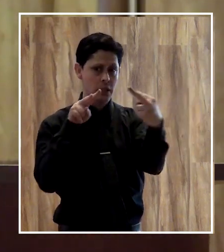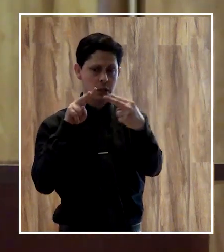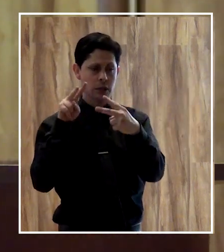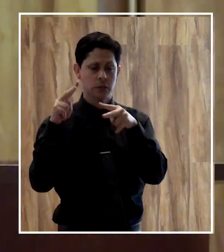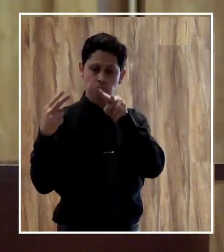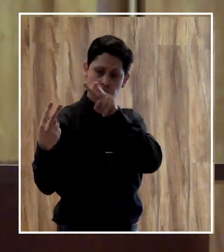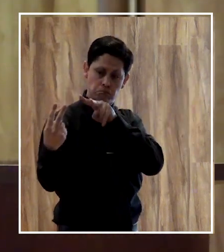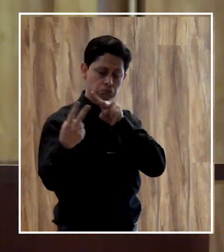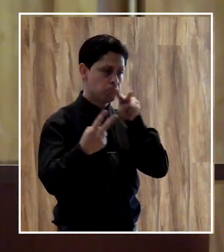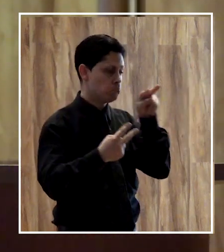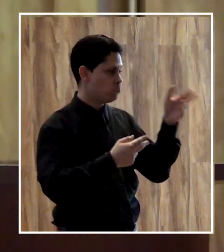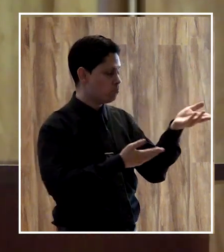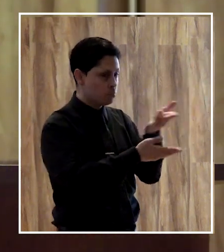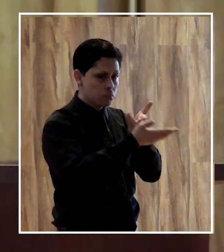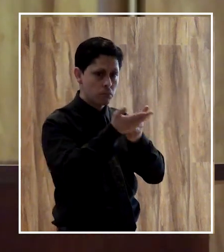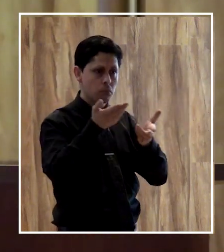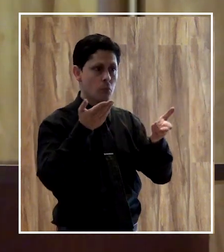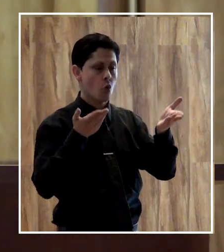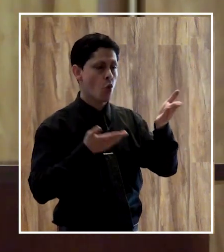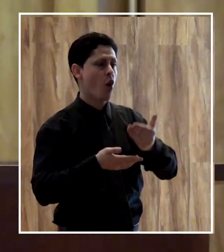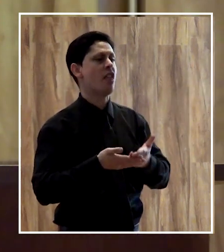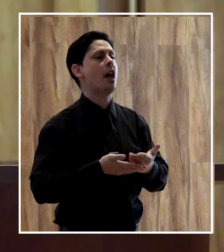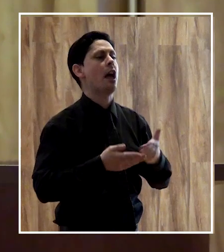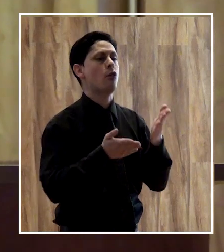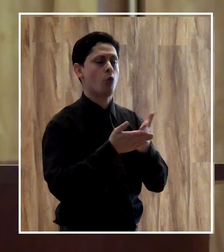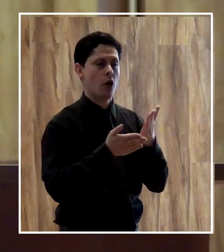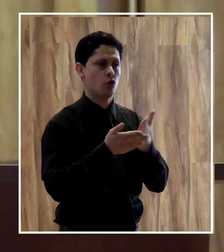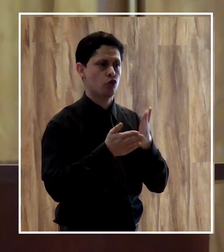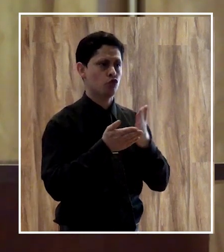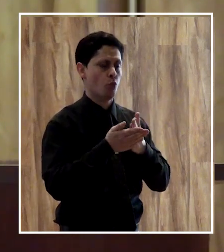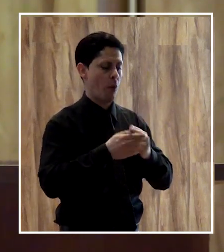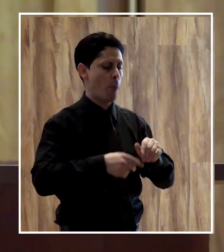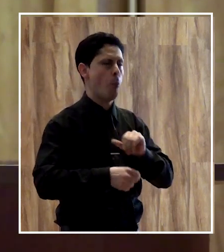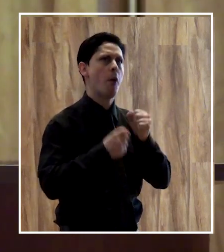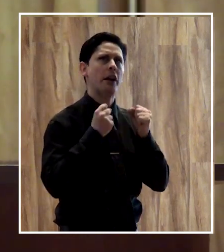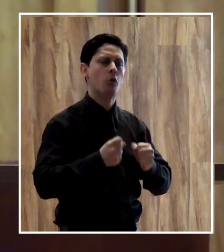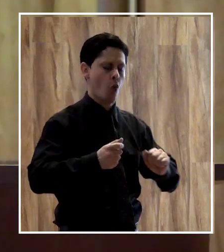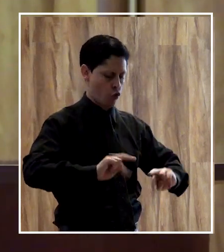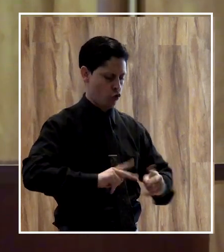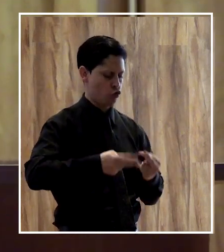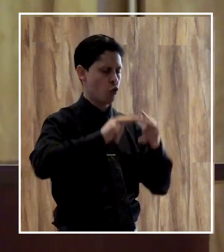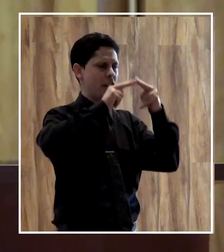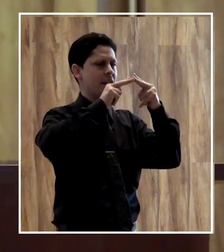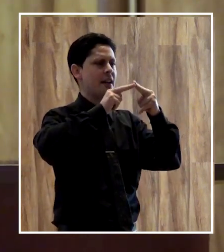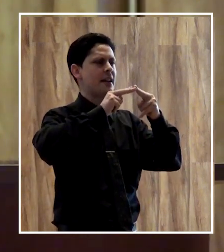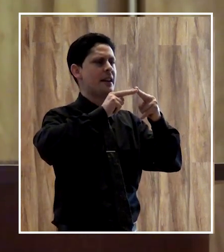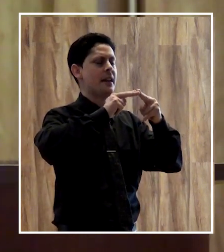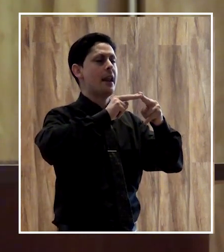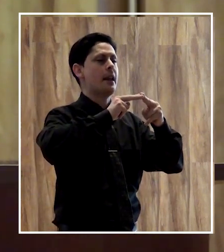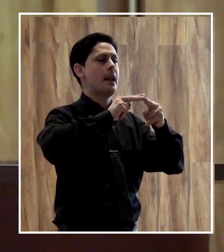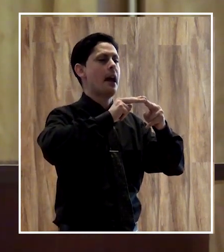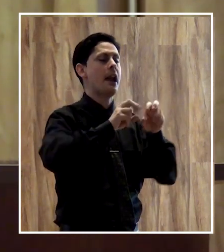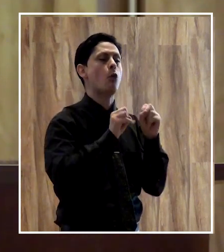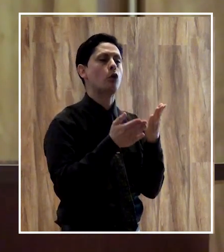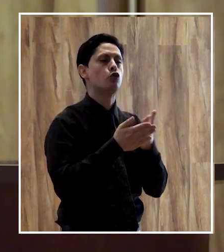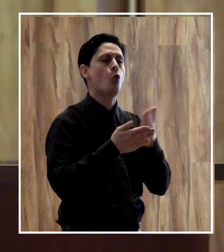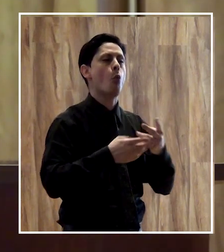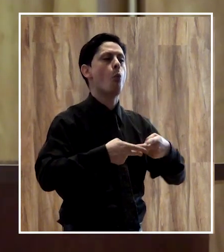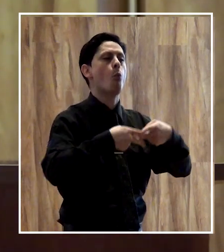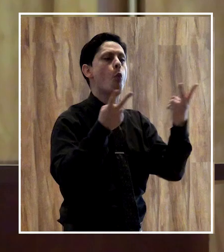dar conforme a las fuentes de la educación para construir la historia de la educación